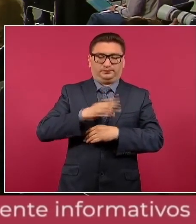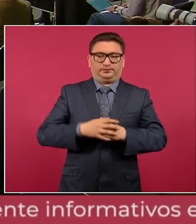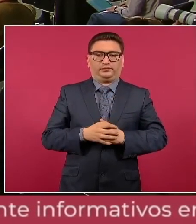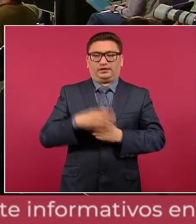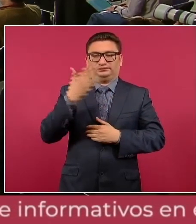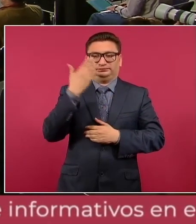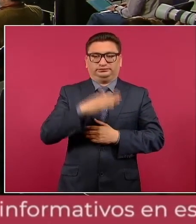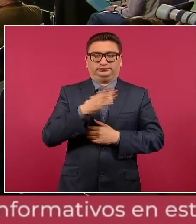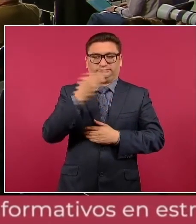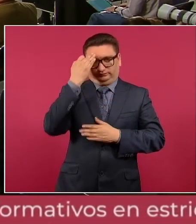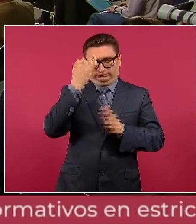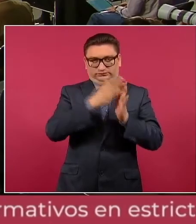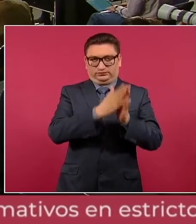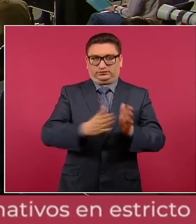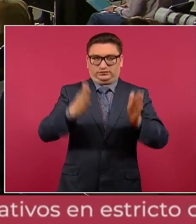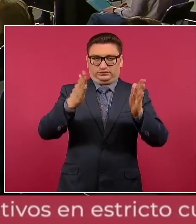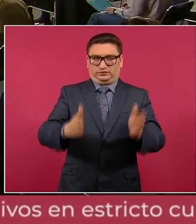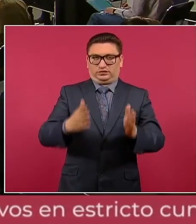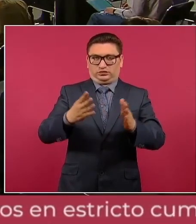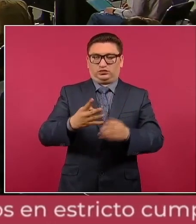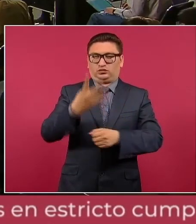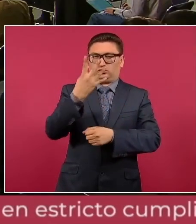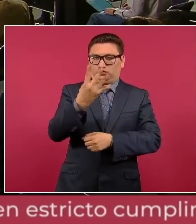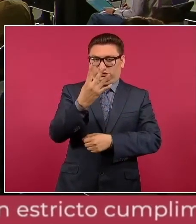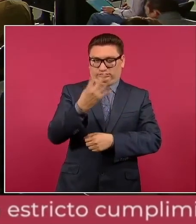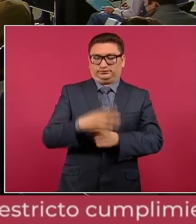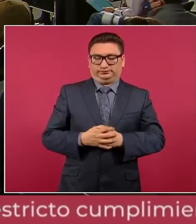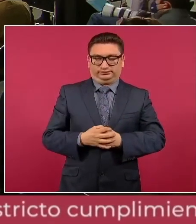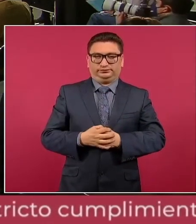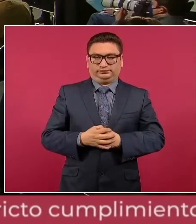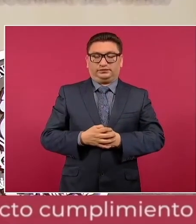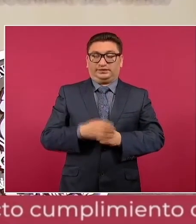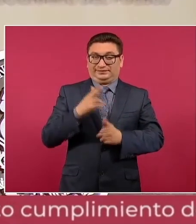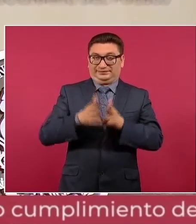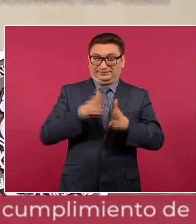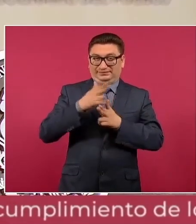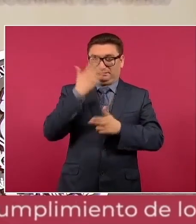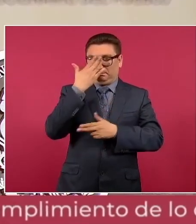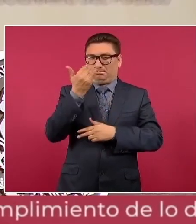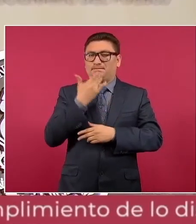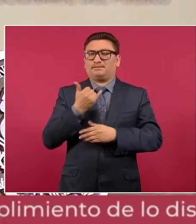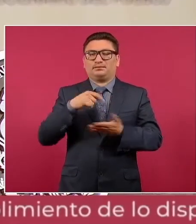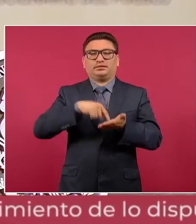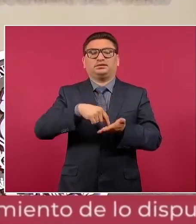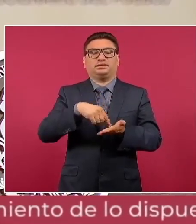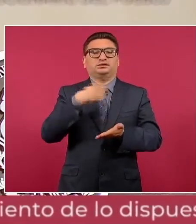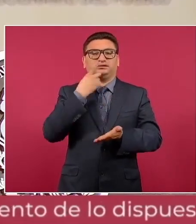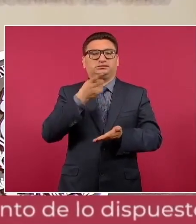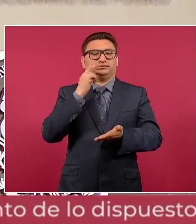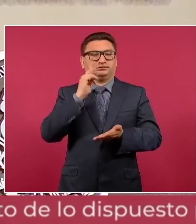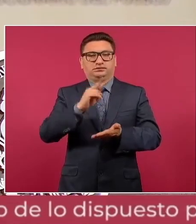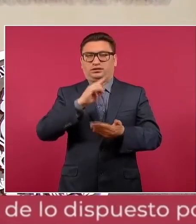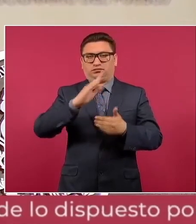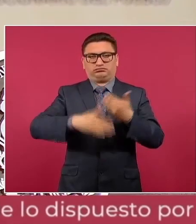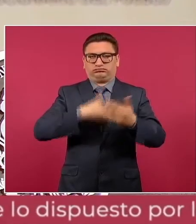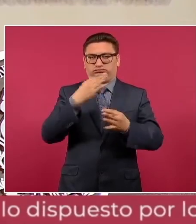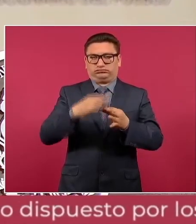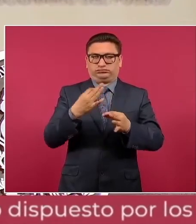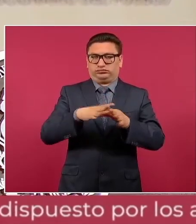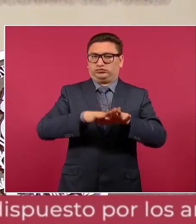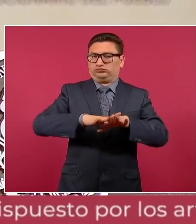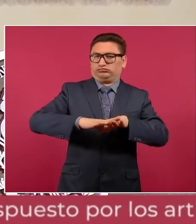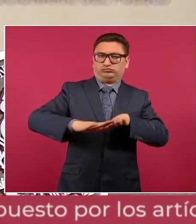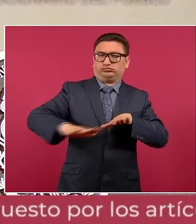tramo, el tramo 4 del Tren Maya, básicamente hemos concluido los trabajos de campo